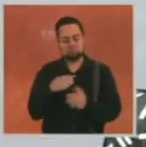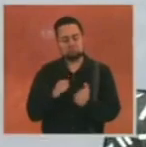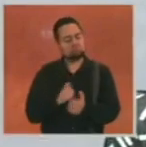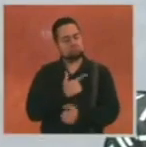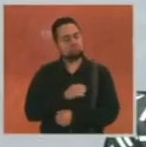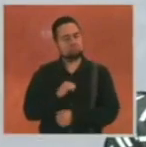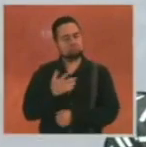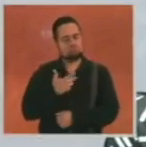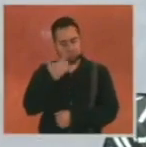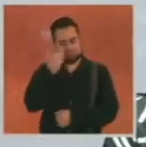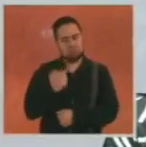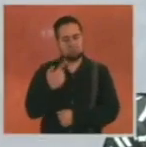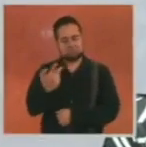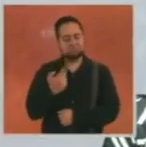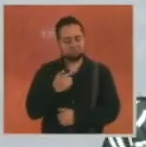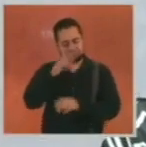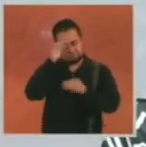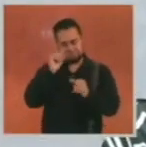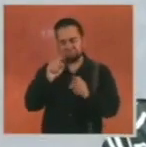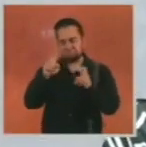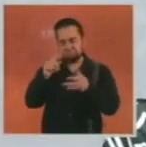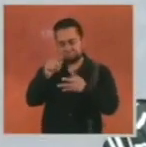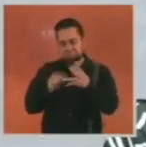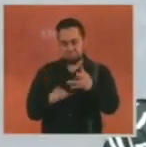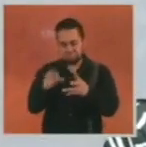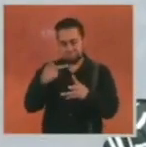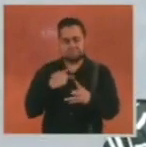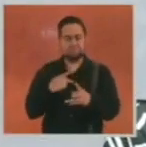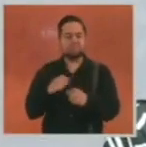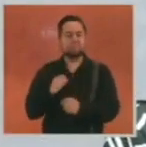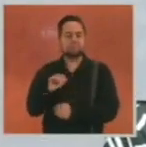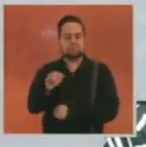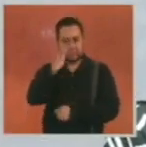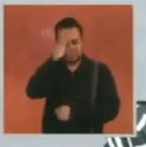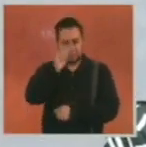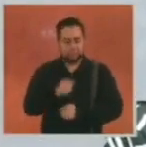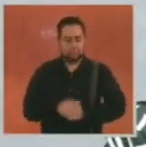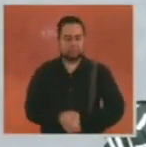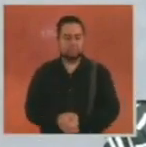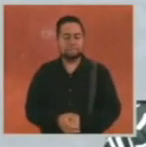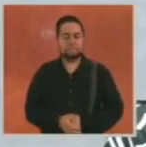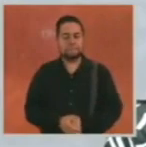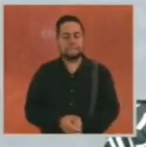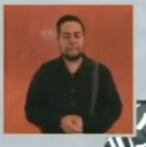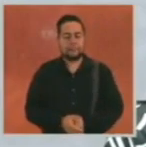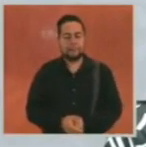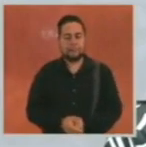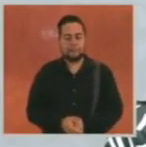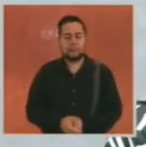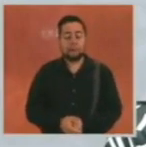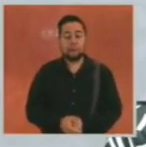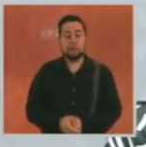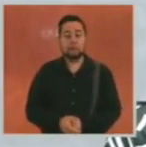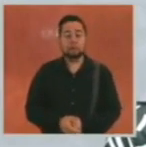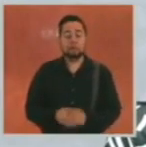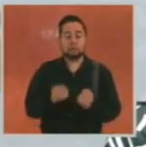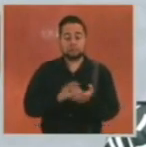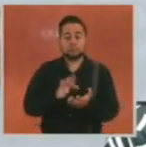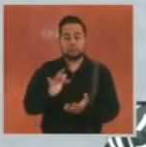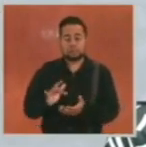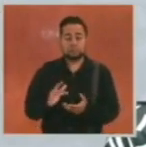efectivamente varios temas que tú estás planteando Yo le agradezco mucho